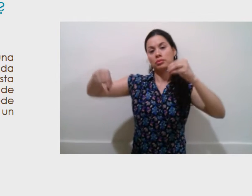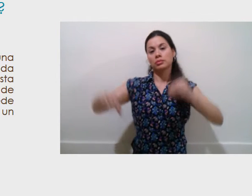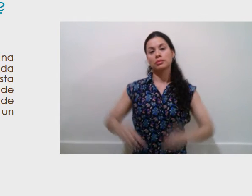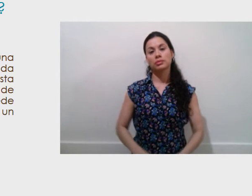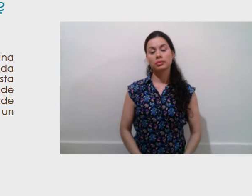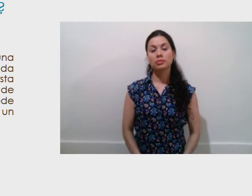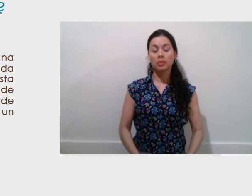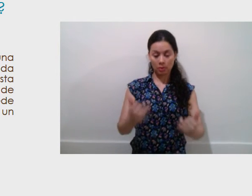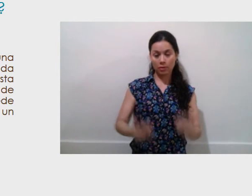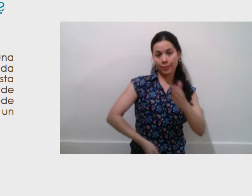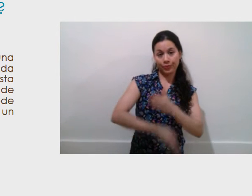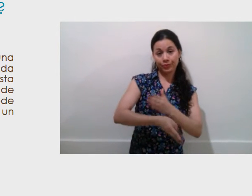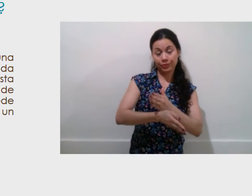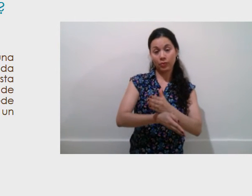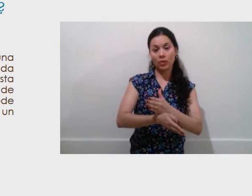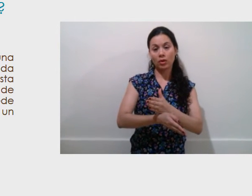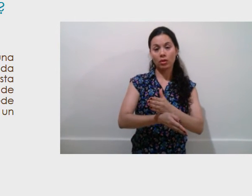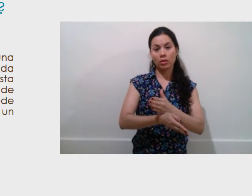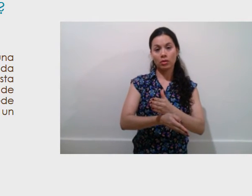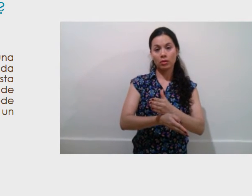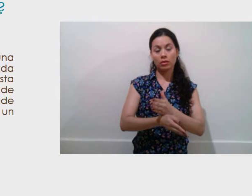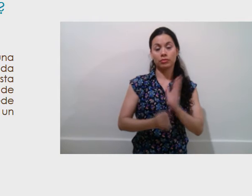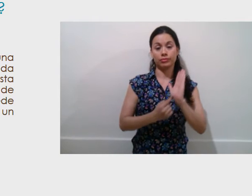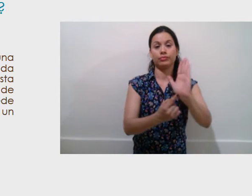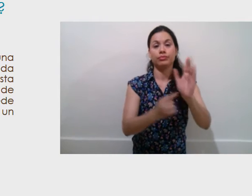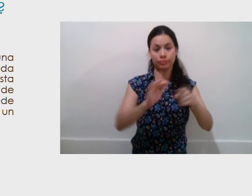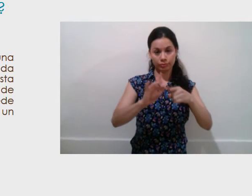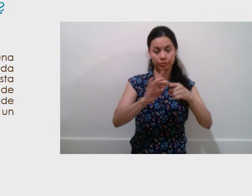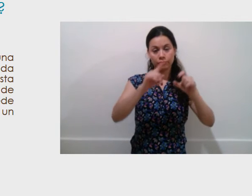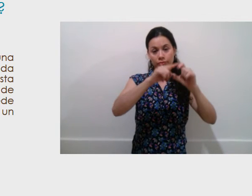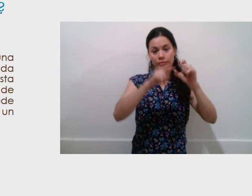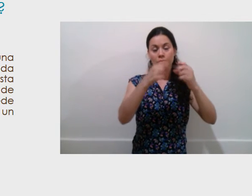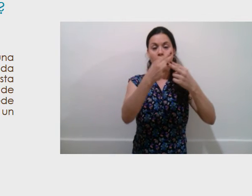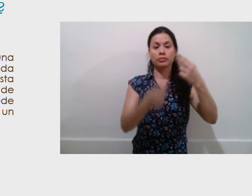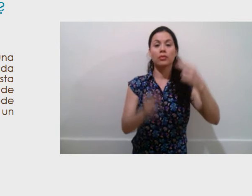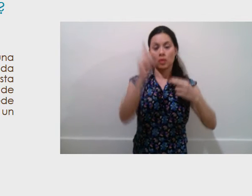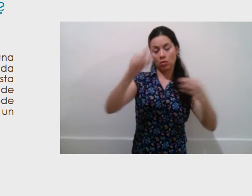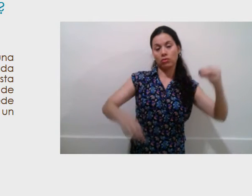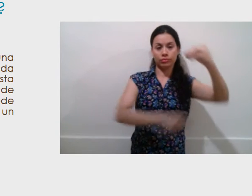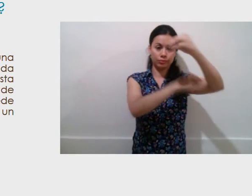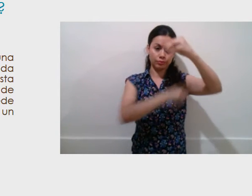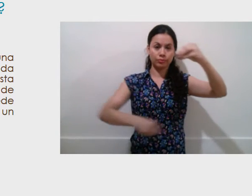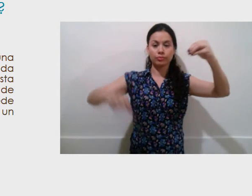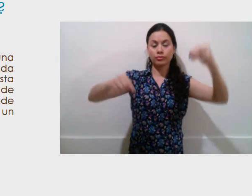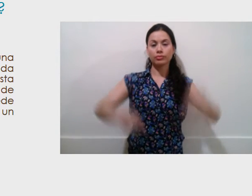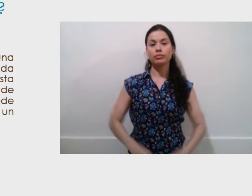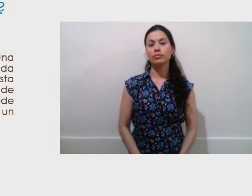contrario. A continuación, aplicaremos ecuaciones diferenciales a un